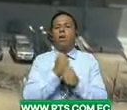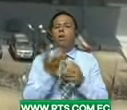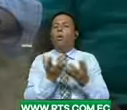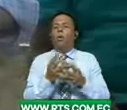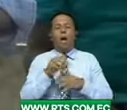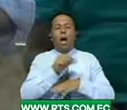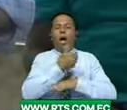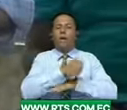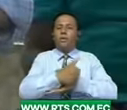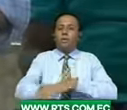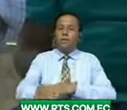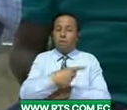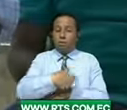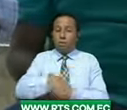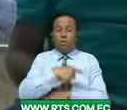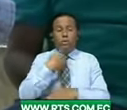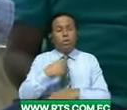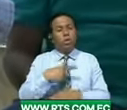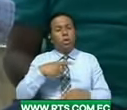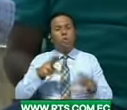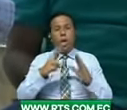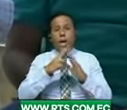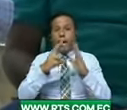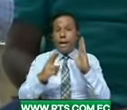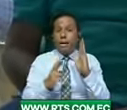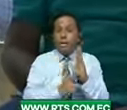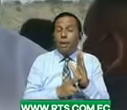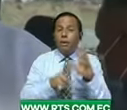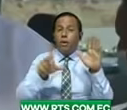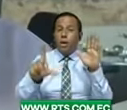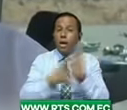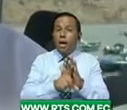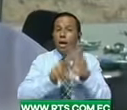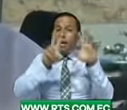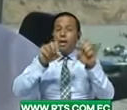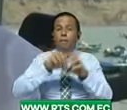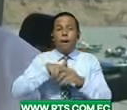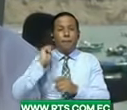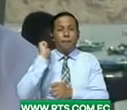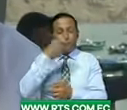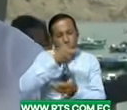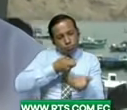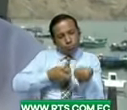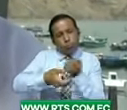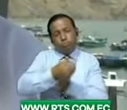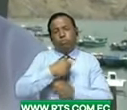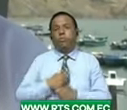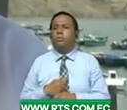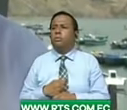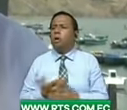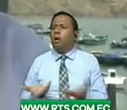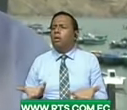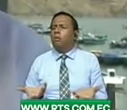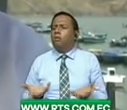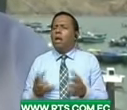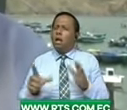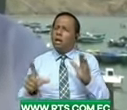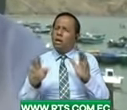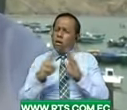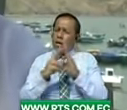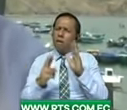Anconcito, donde suscribió el reglamento a la Ley de Acuacultura y Pesca. El reglamento a la ley desarrolla normativa para el sector